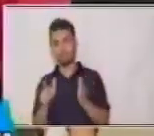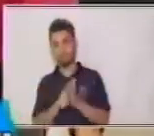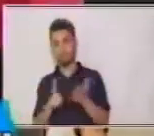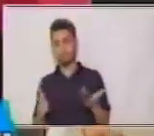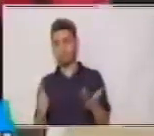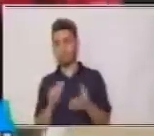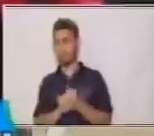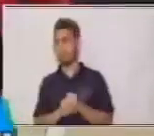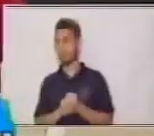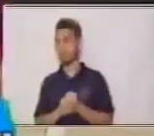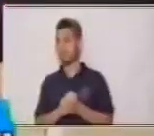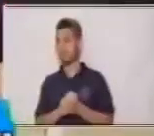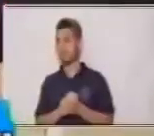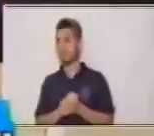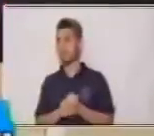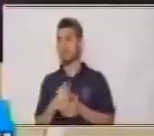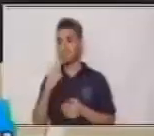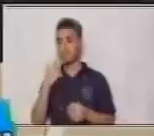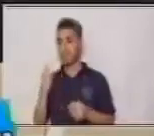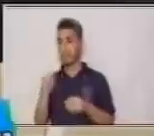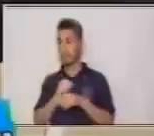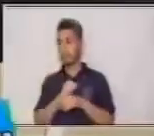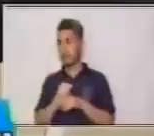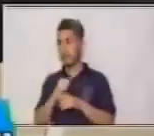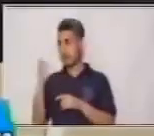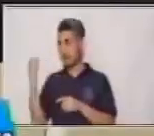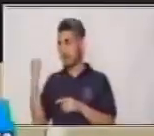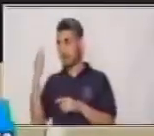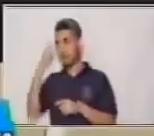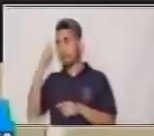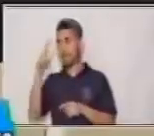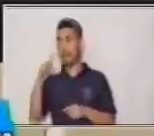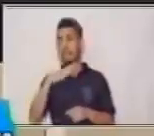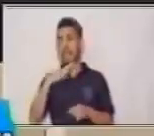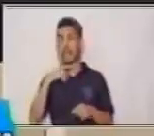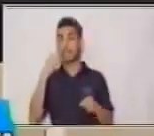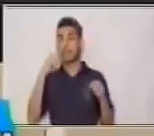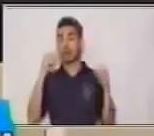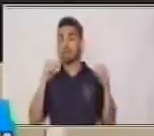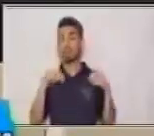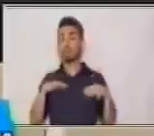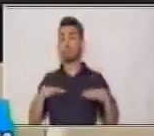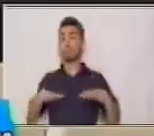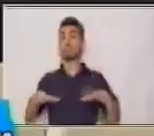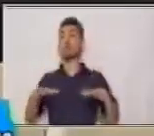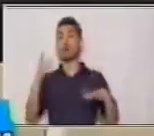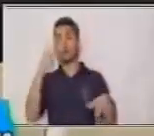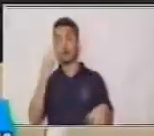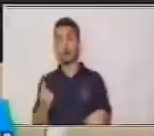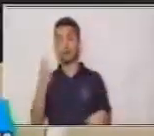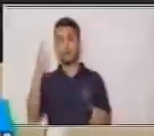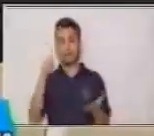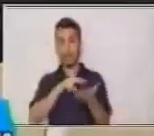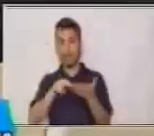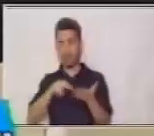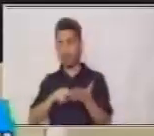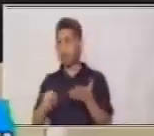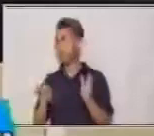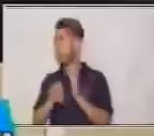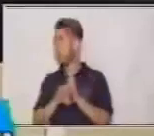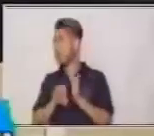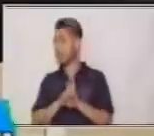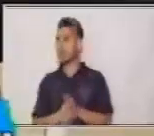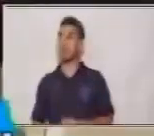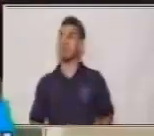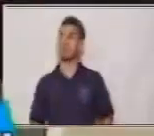a hacer algunos ejercicios para tener fluidez y comprensión lectora. Por ejemplo,